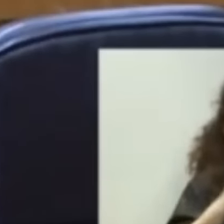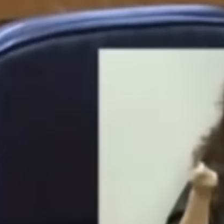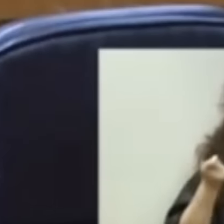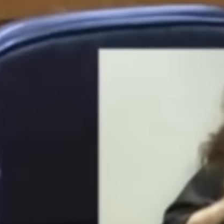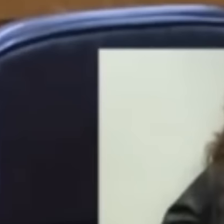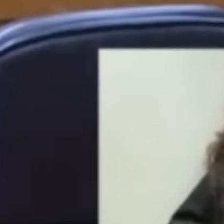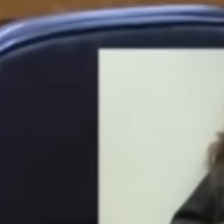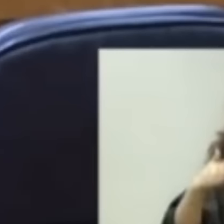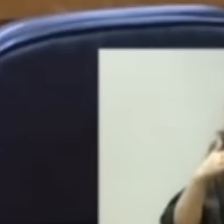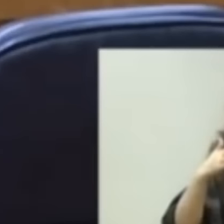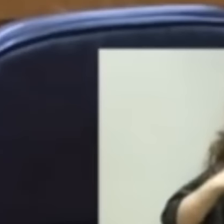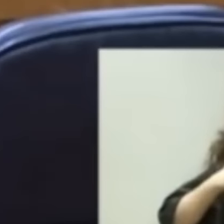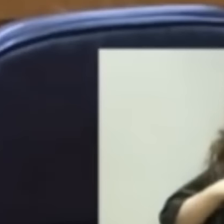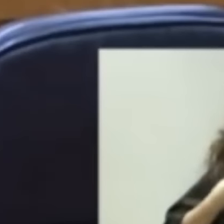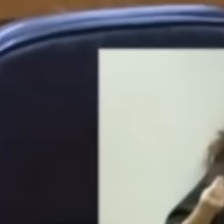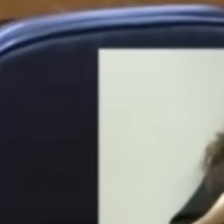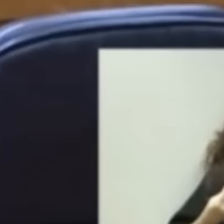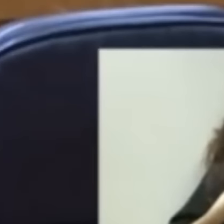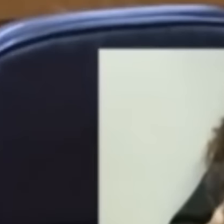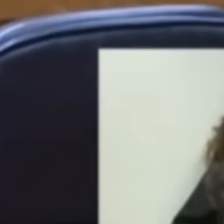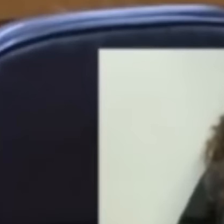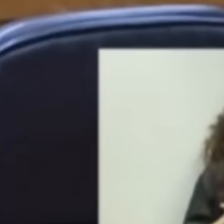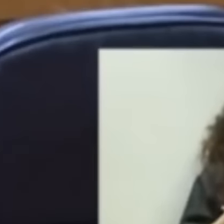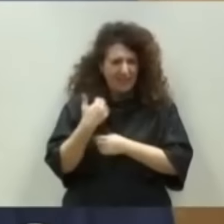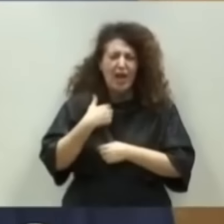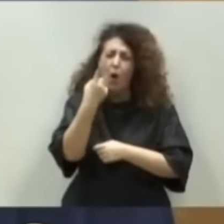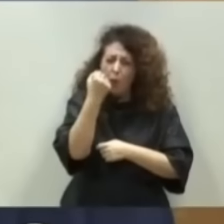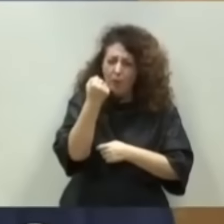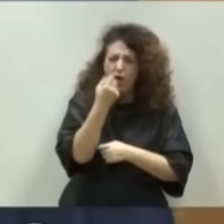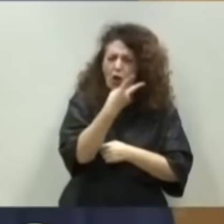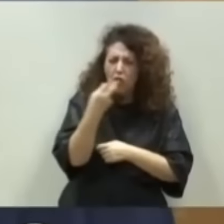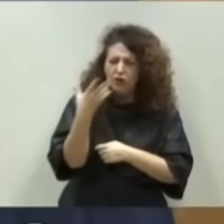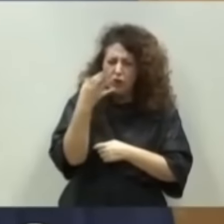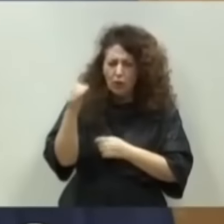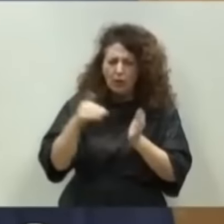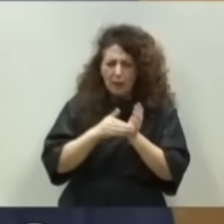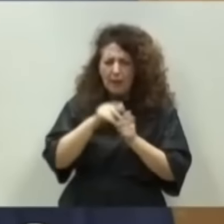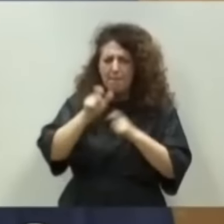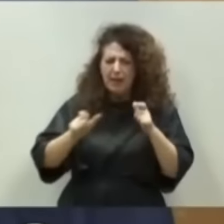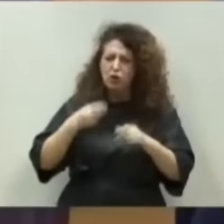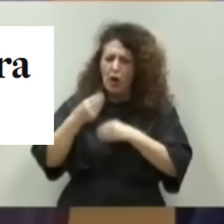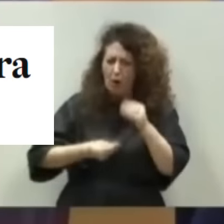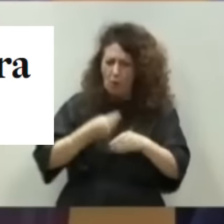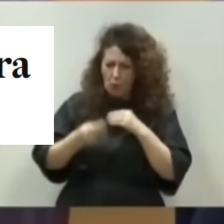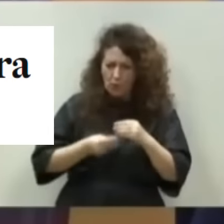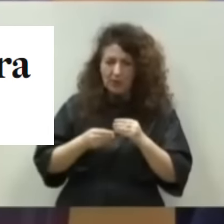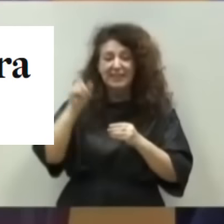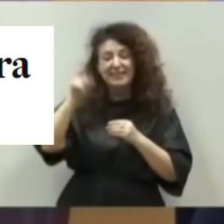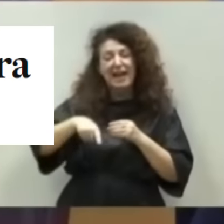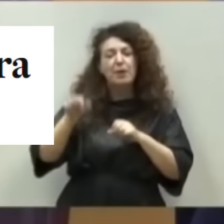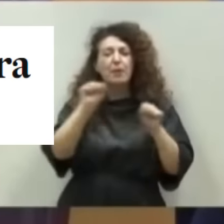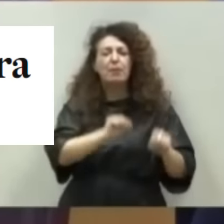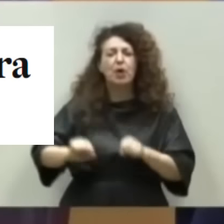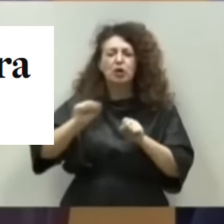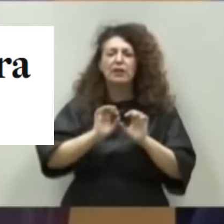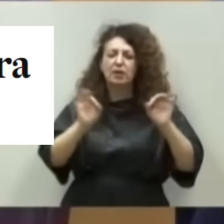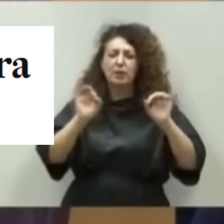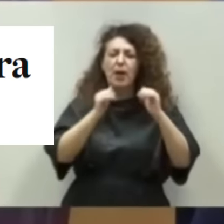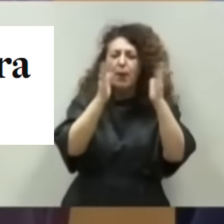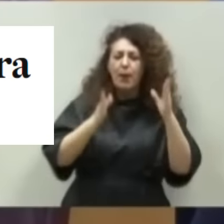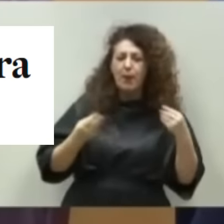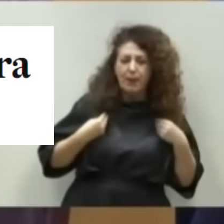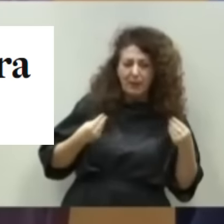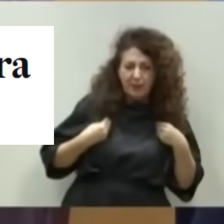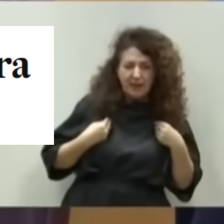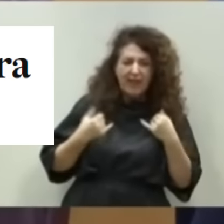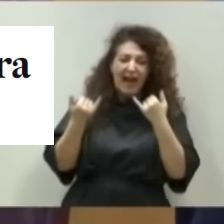que hoy perciben más de 1.752.000 personas y se brindó protección específica en materia de vivienda, de factura eléctrica y